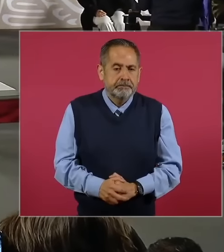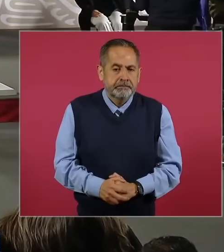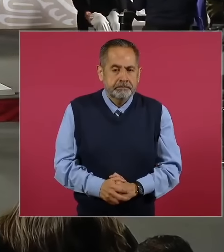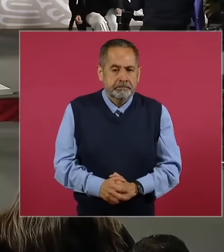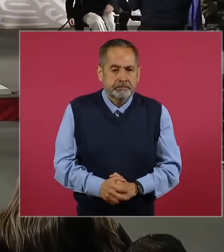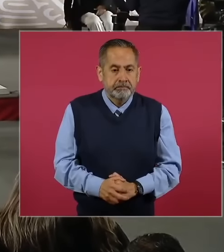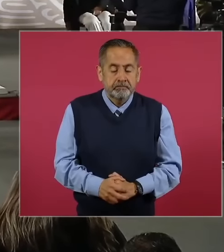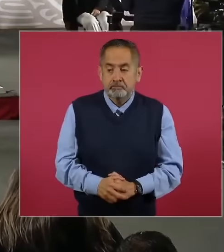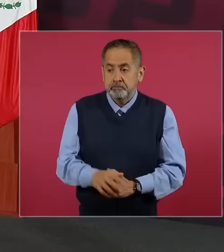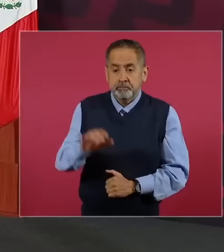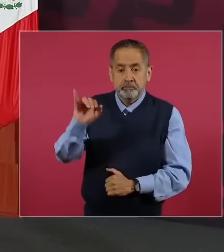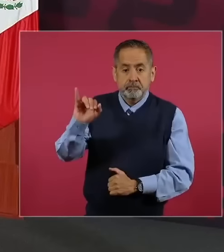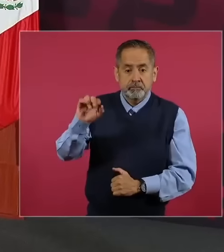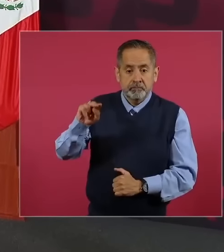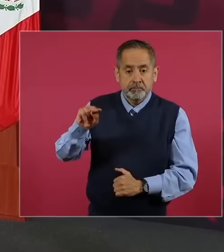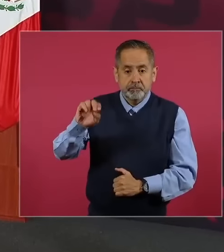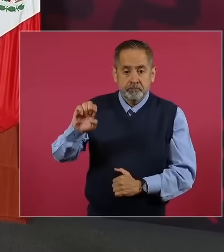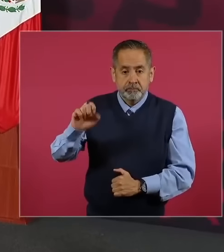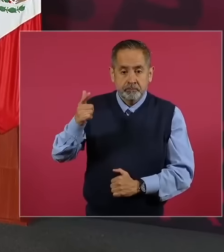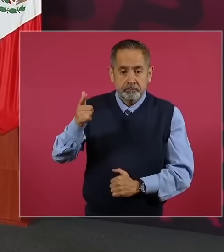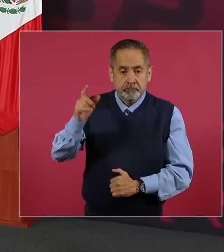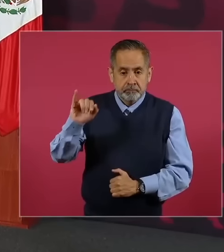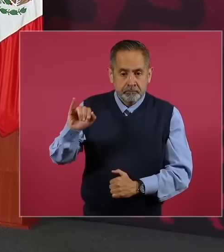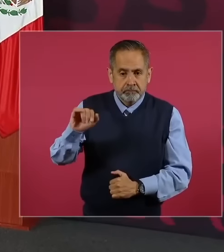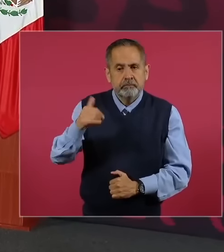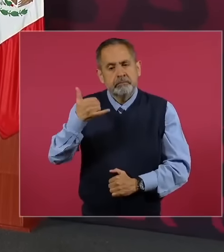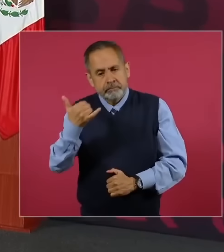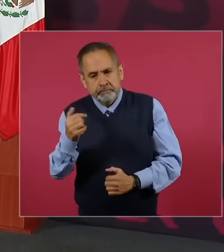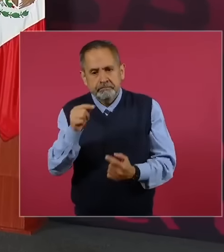el INEGI y de otras fuentes,